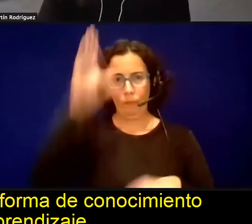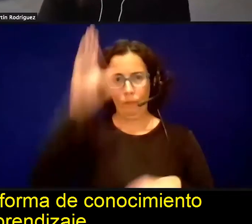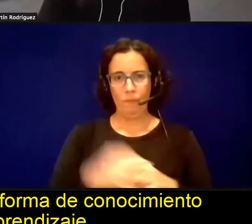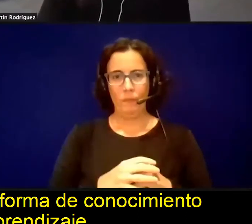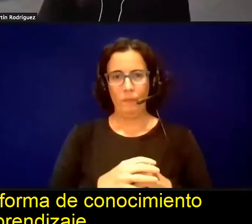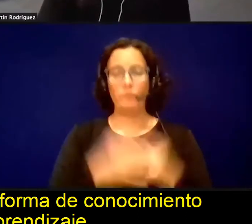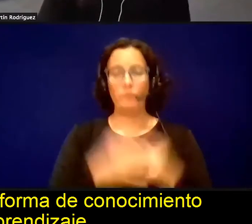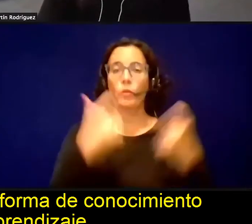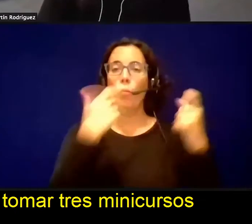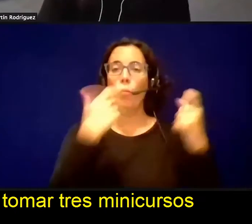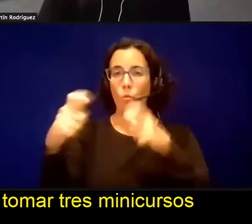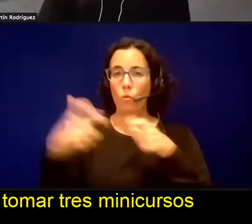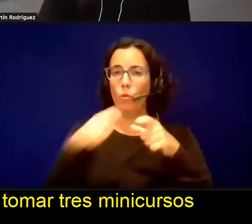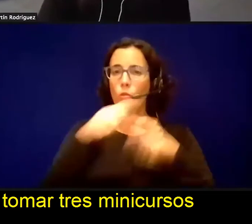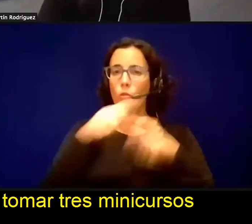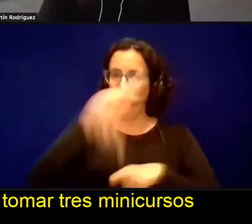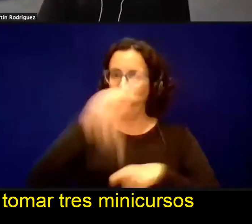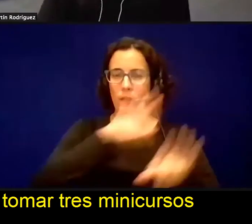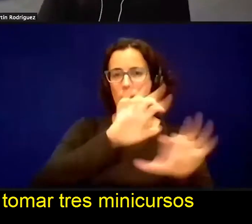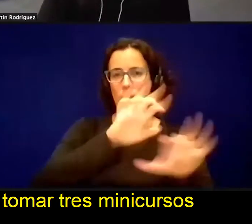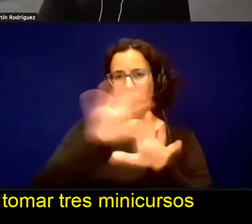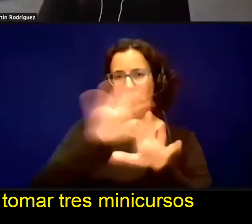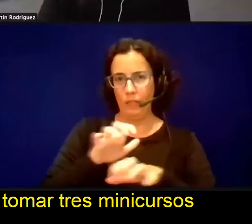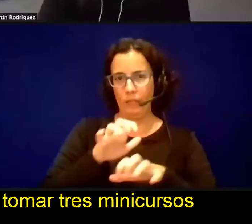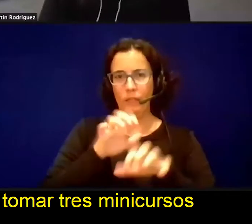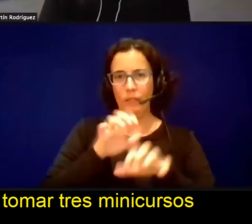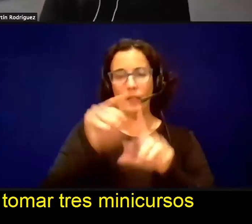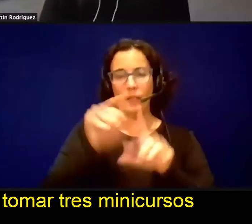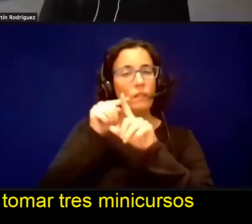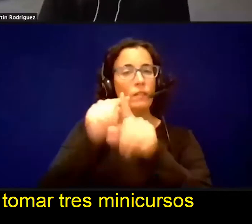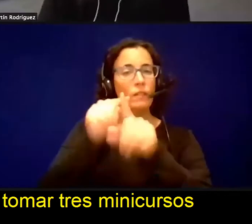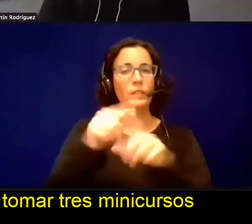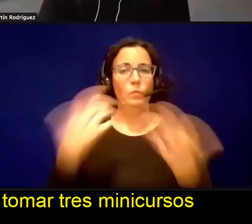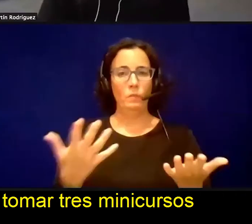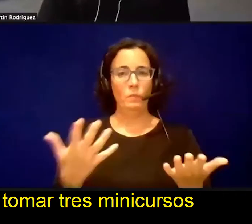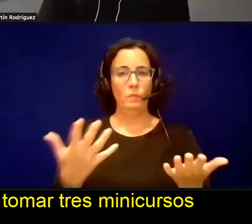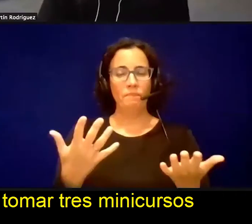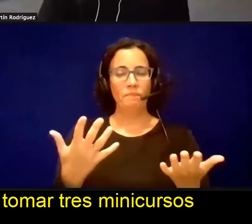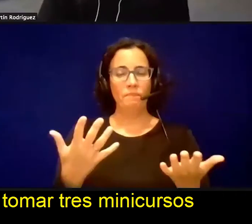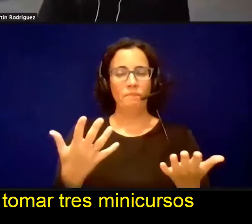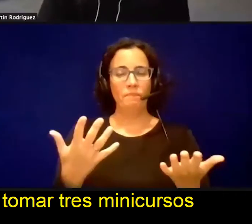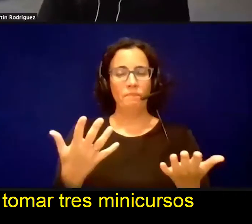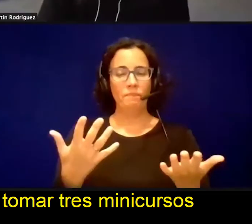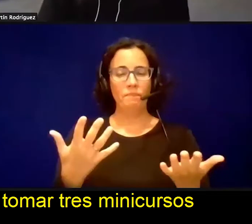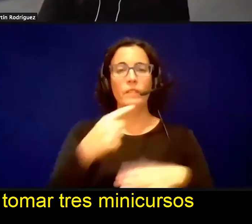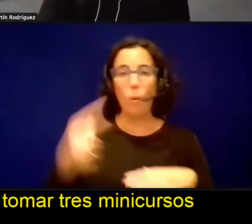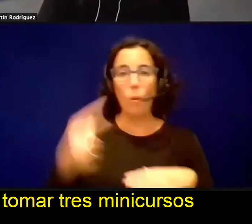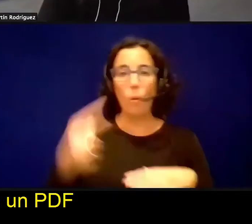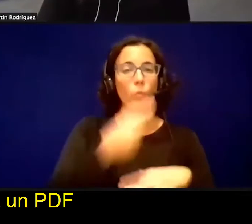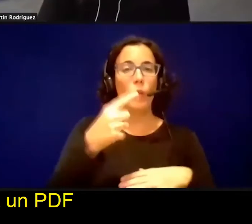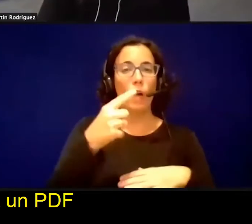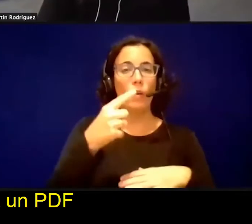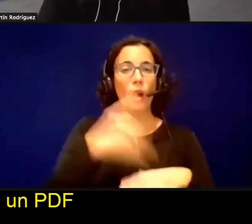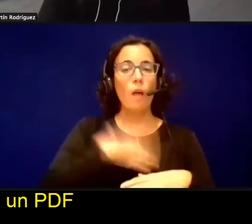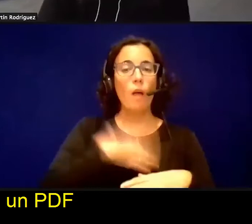aprendizaje para que en una hora puedes tomar 3 mini cursos